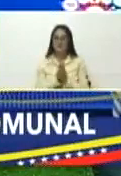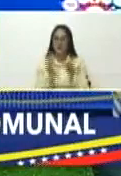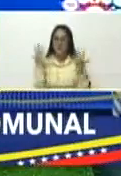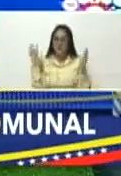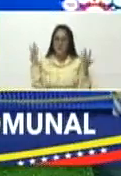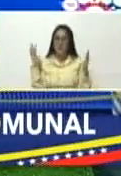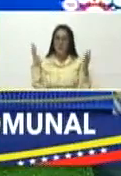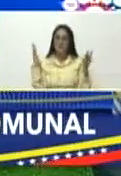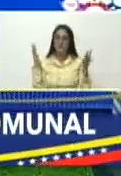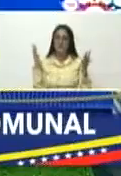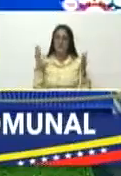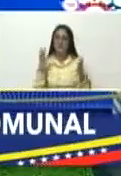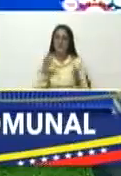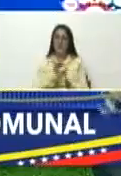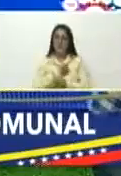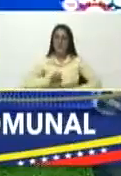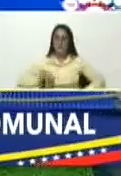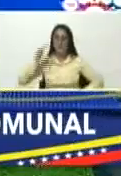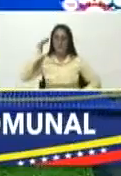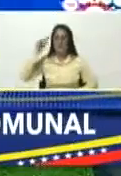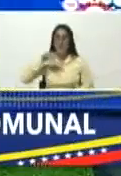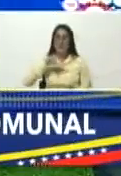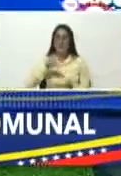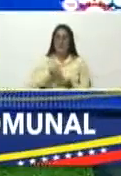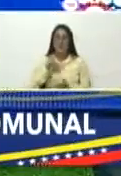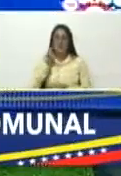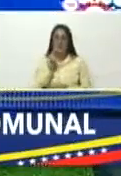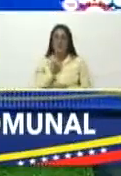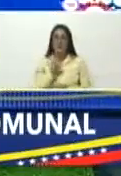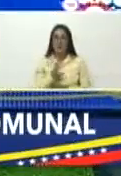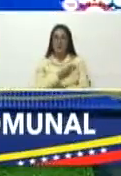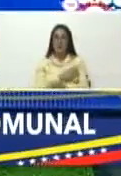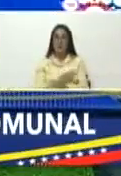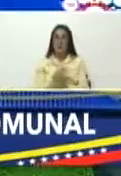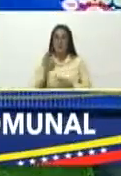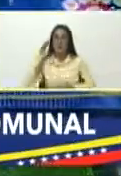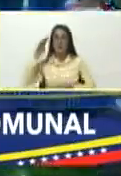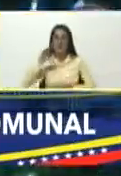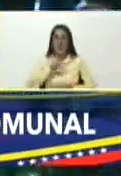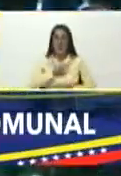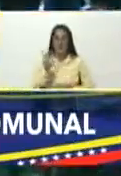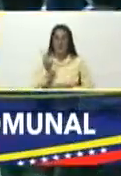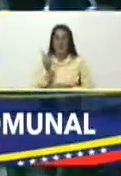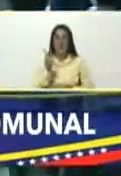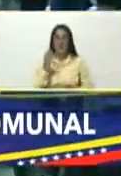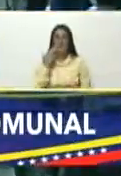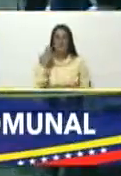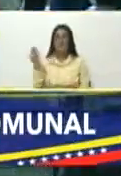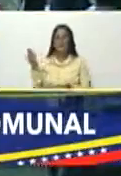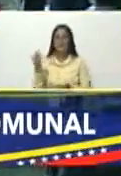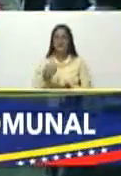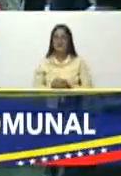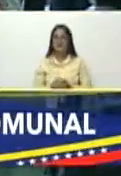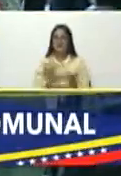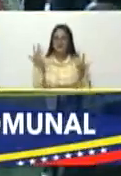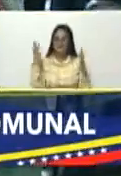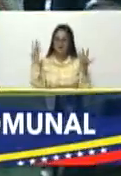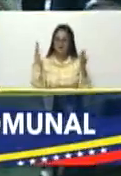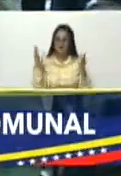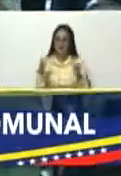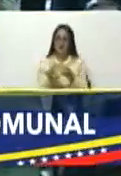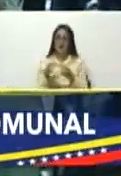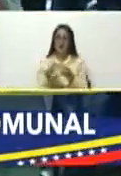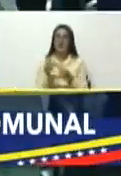aplauso para la Fuerza Armada Nacional Bolivariana, Poder Militar de la Nación, Mayor General Murga Batista, Comandante de la